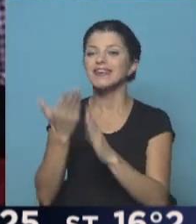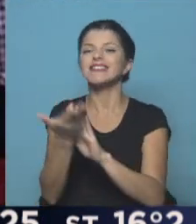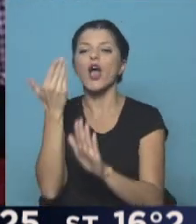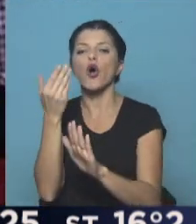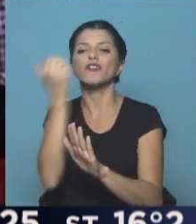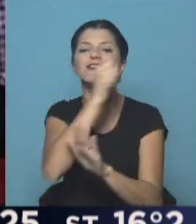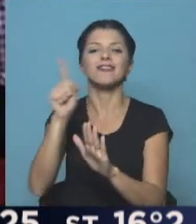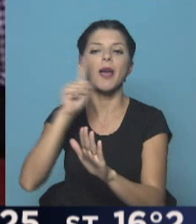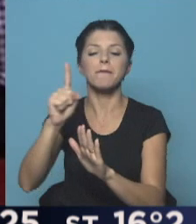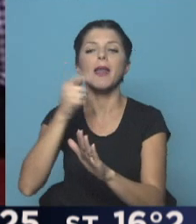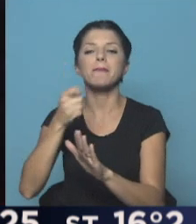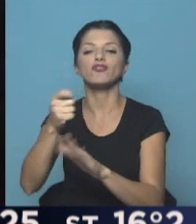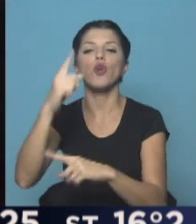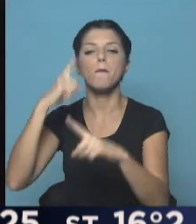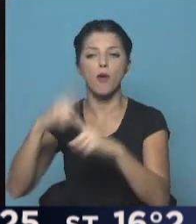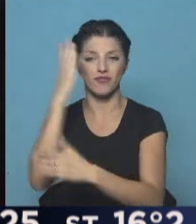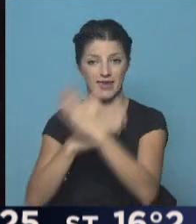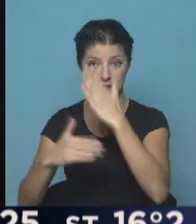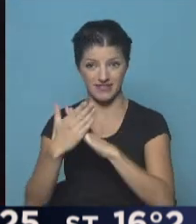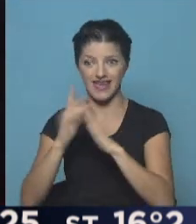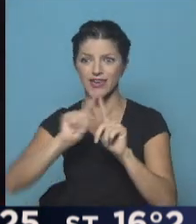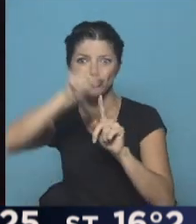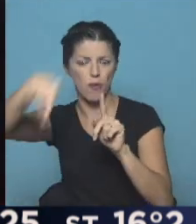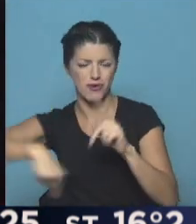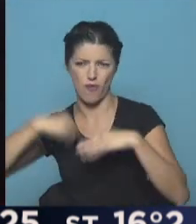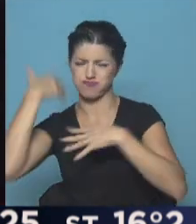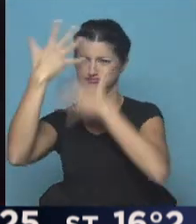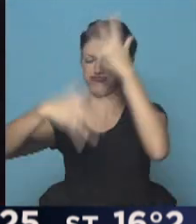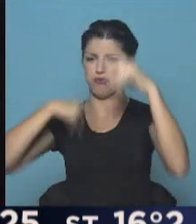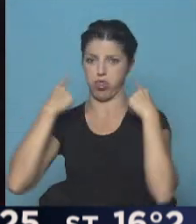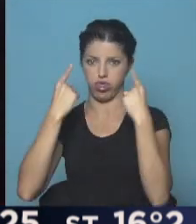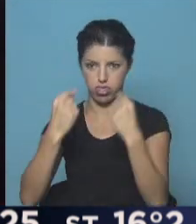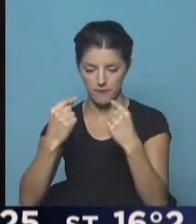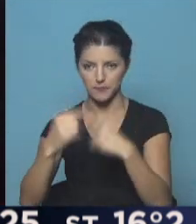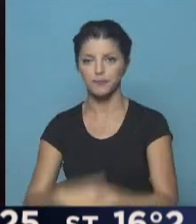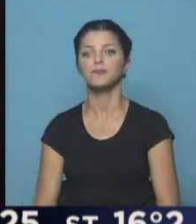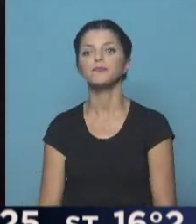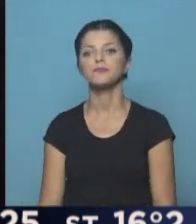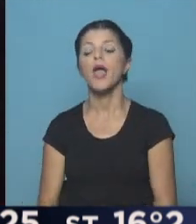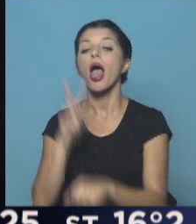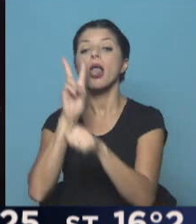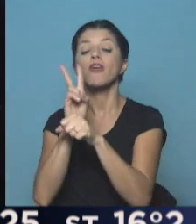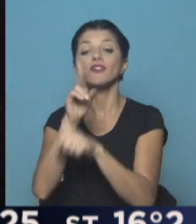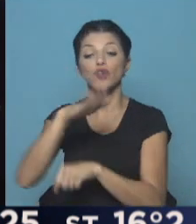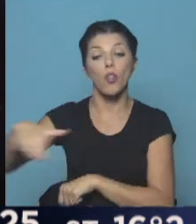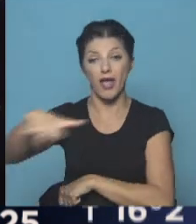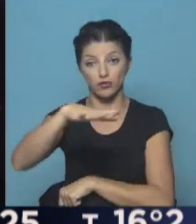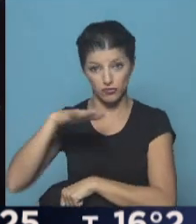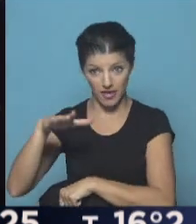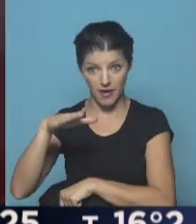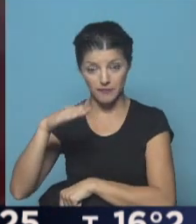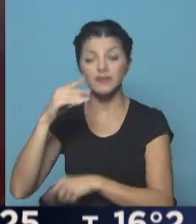70.000 pensiones por invalidez, situación que generó una gran polémica. El defensor del pueblo de la ciudad, Alejandro